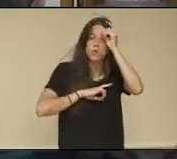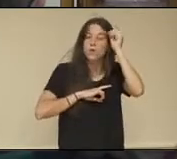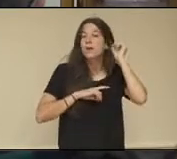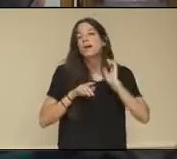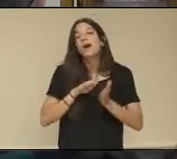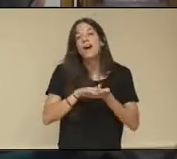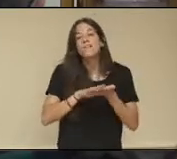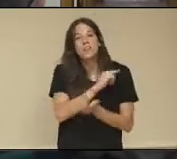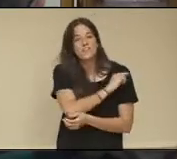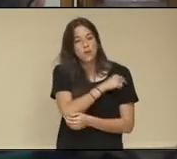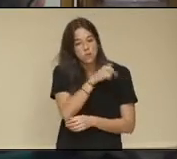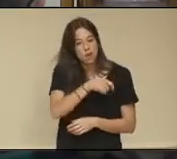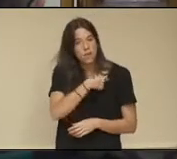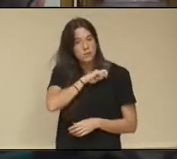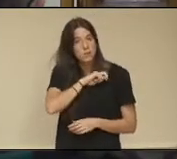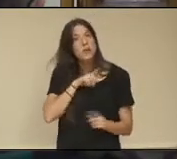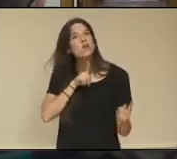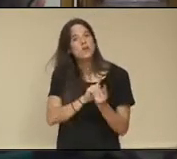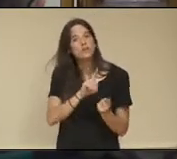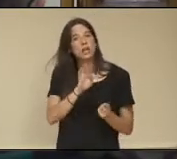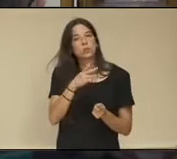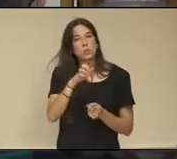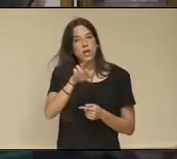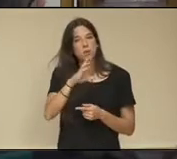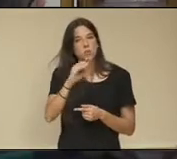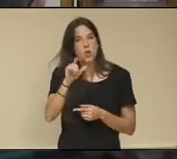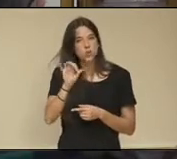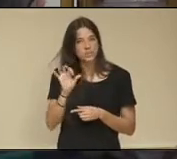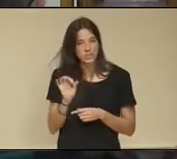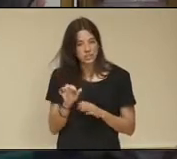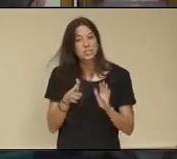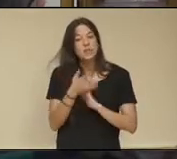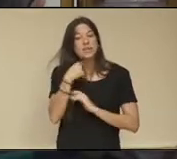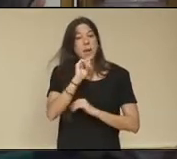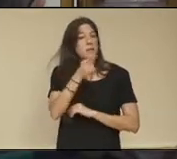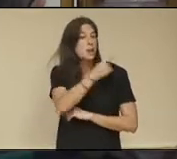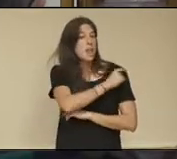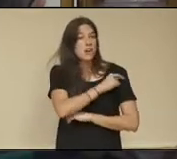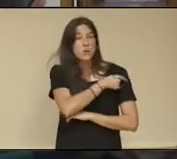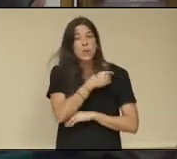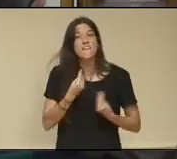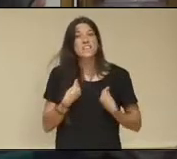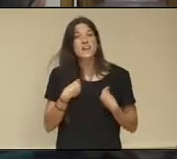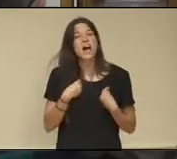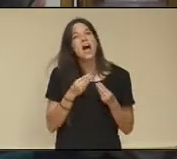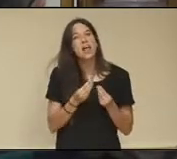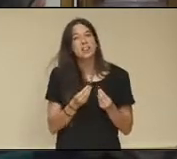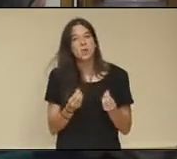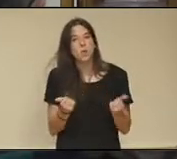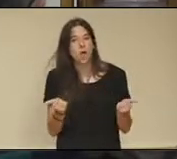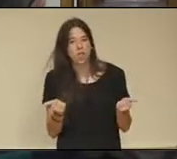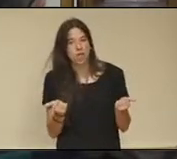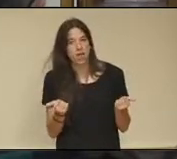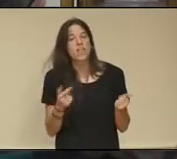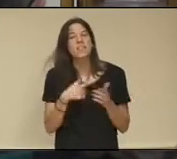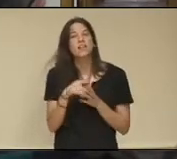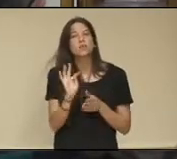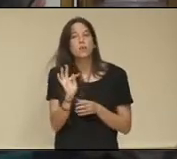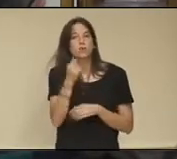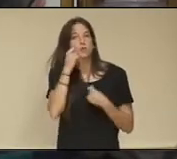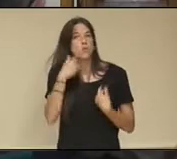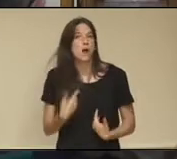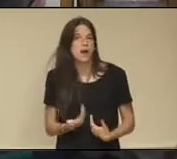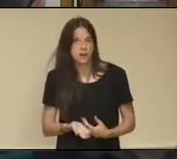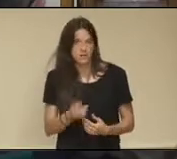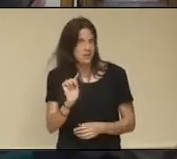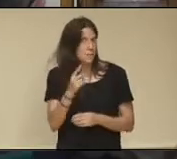española contra la tuberculosis, que es la primera vacuna viva atenuada de tuberculosis humano, ¿no? Que